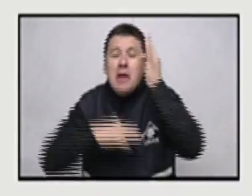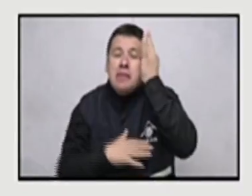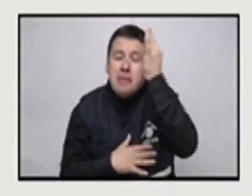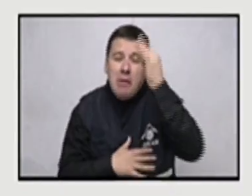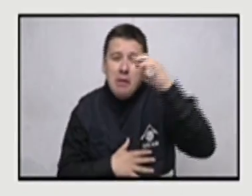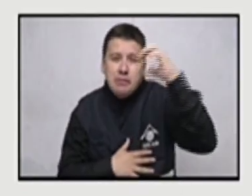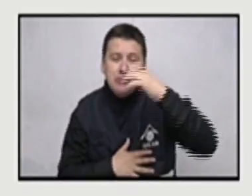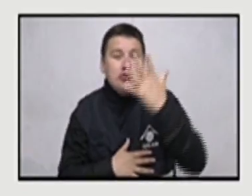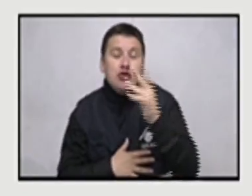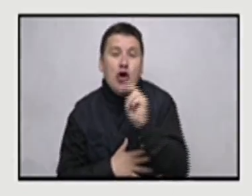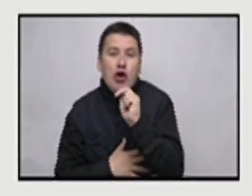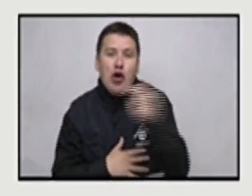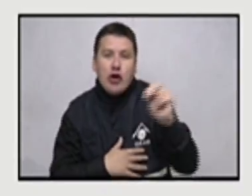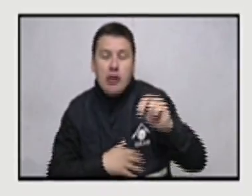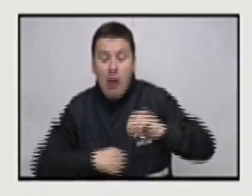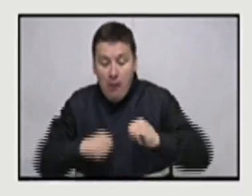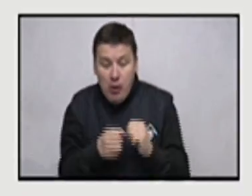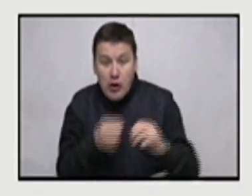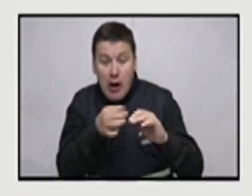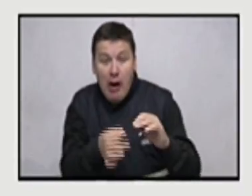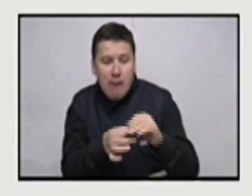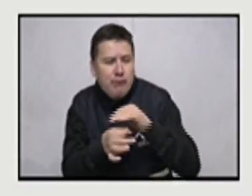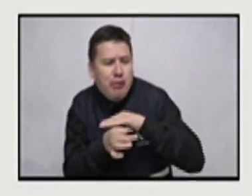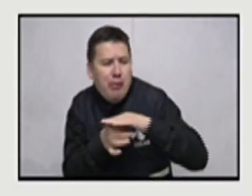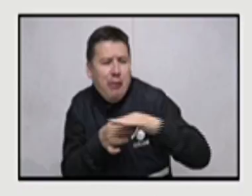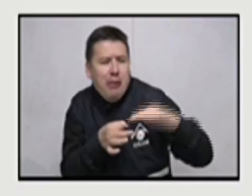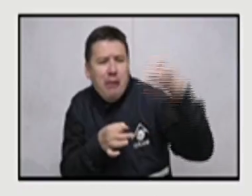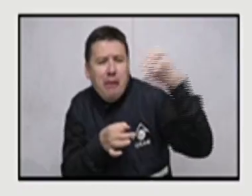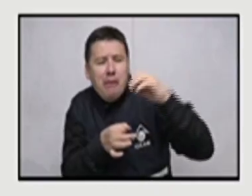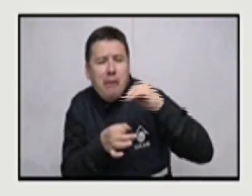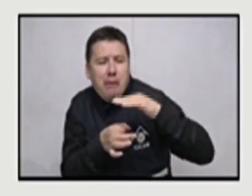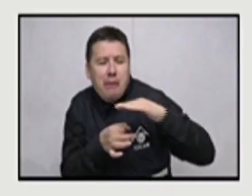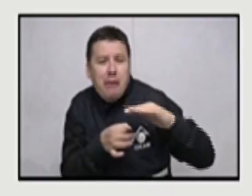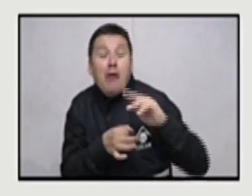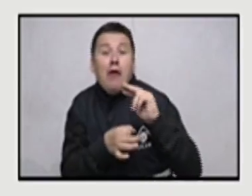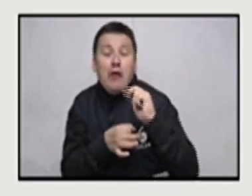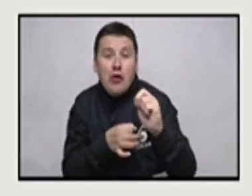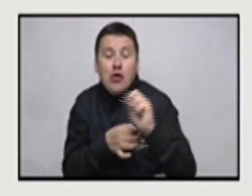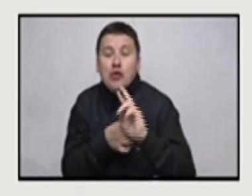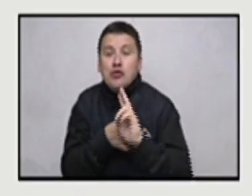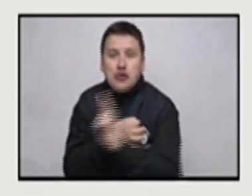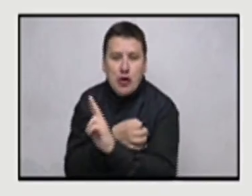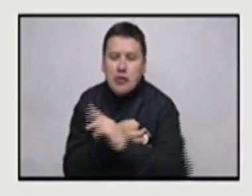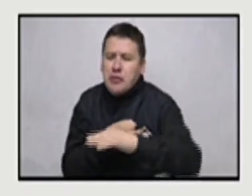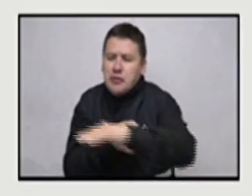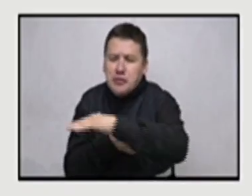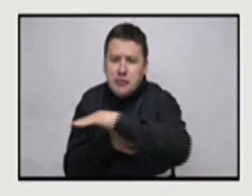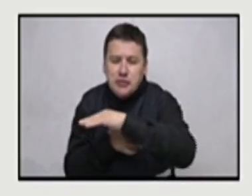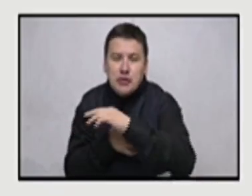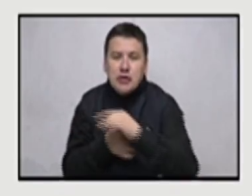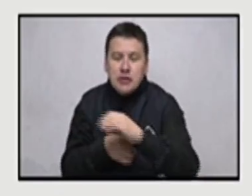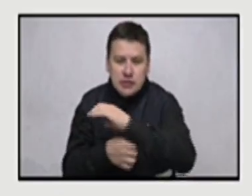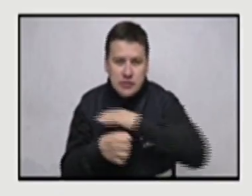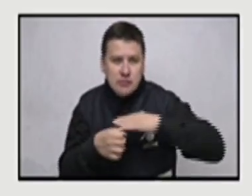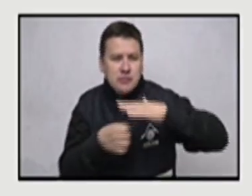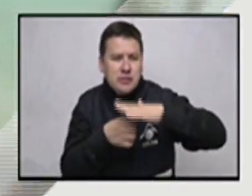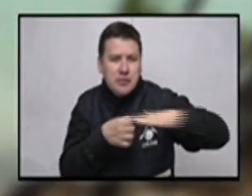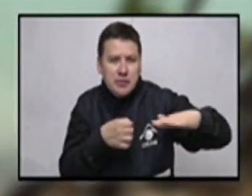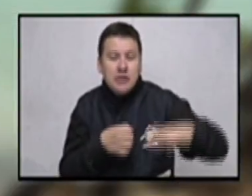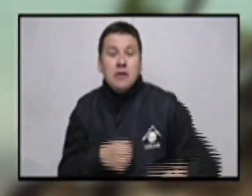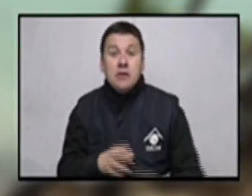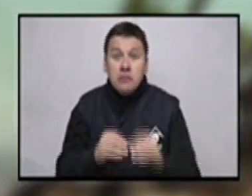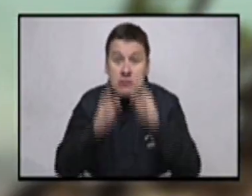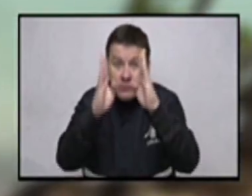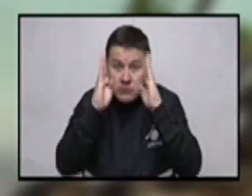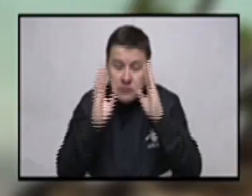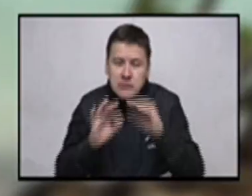lloviznas en el norte de la sabana. Hacia la tarde, lluvias en zonas del norte, sur y occidente de la ciudad y de la sabana. Mucha